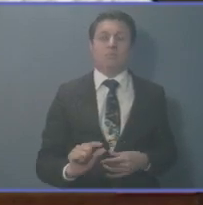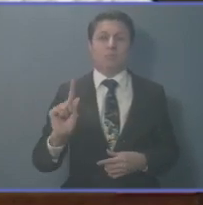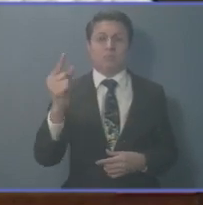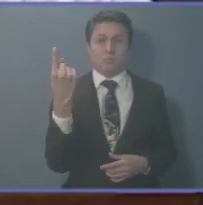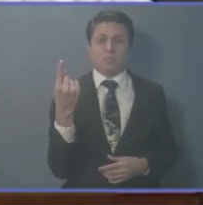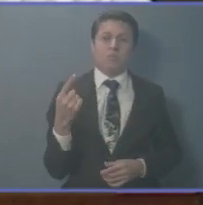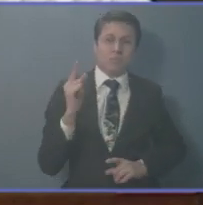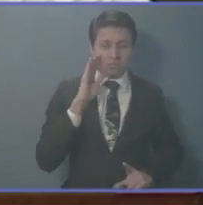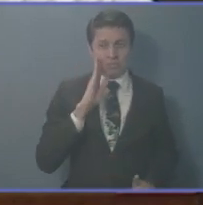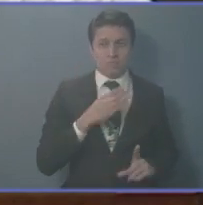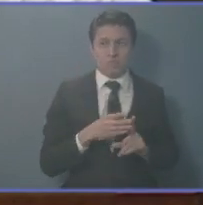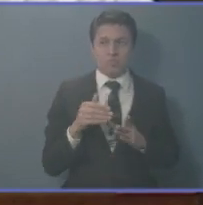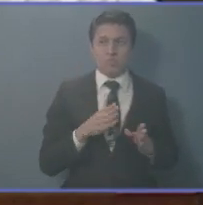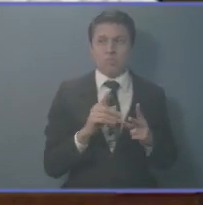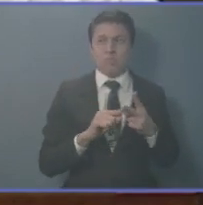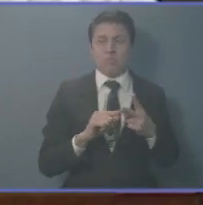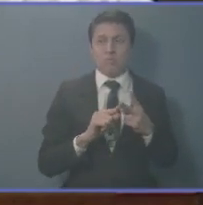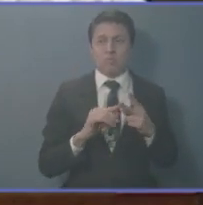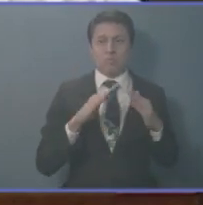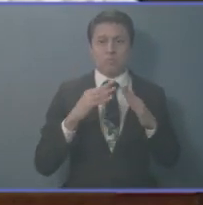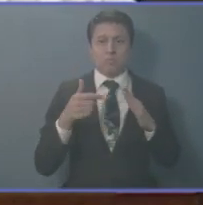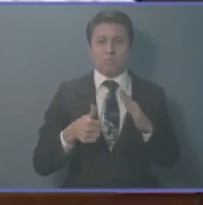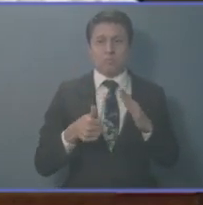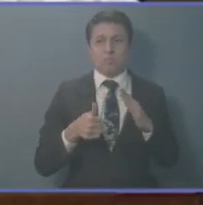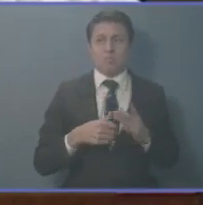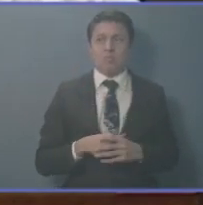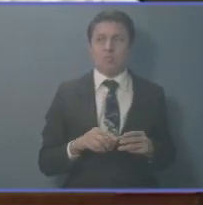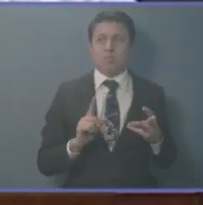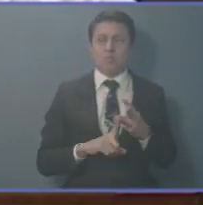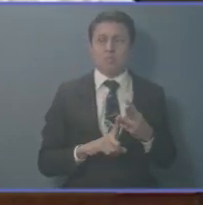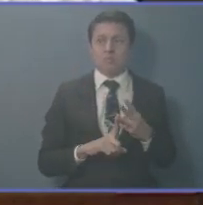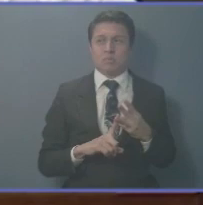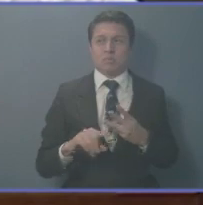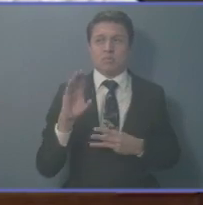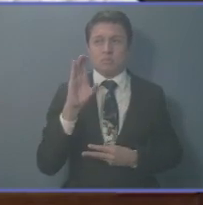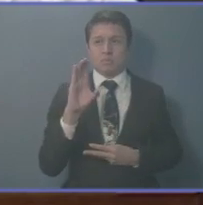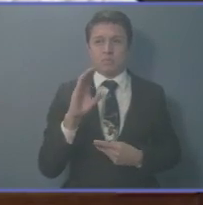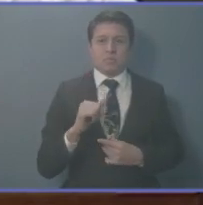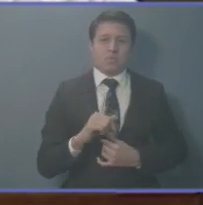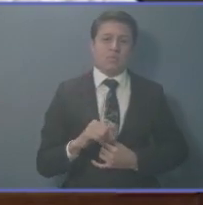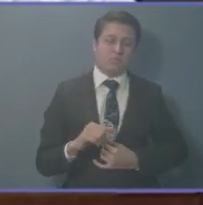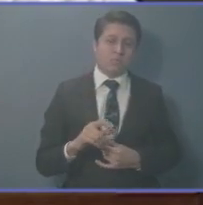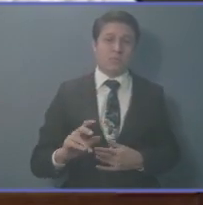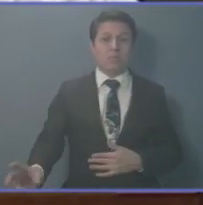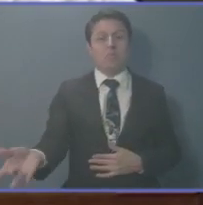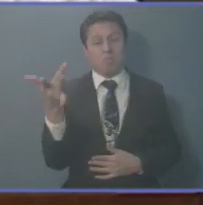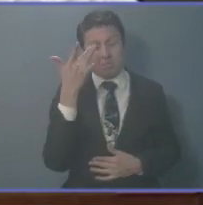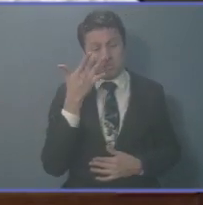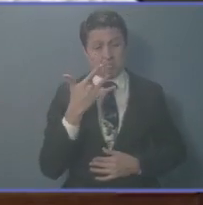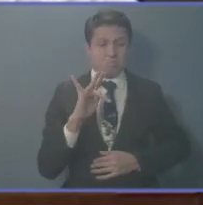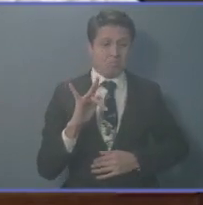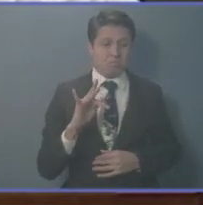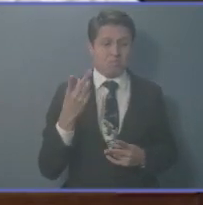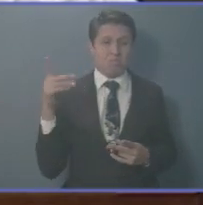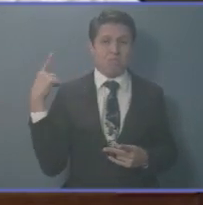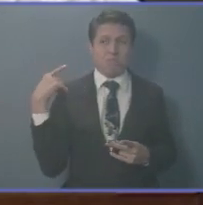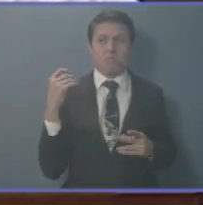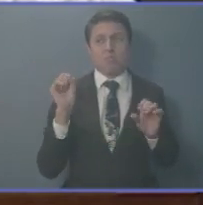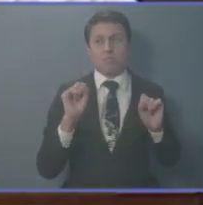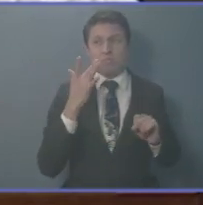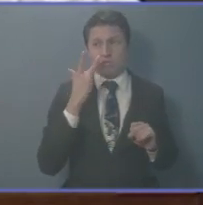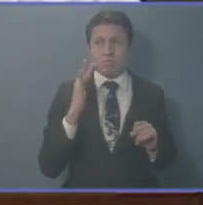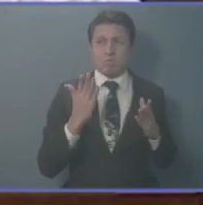La ruta crítica. B. Nexo epidemiológico. C. Fuente probable de infección. D. Posibles